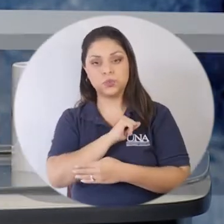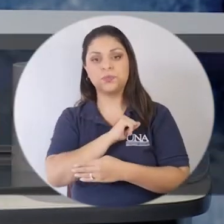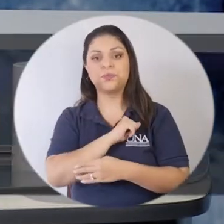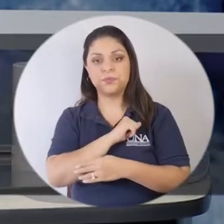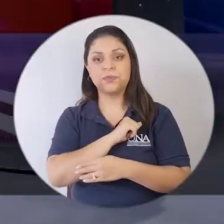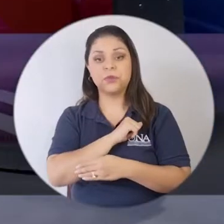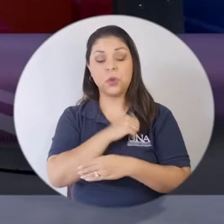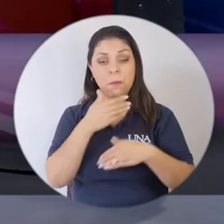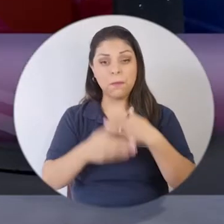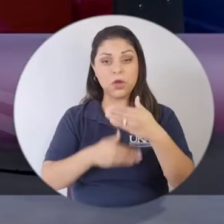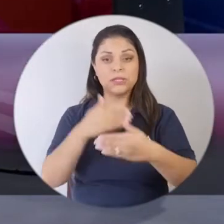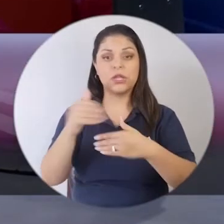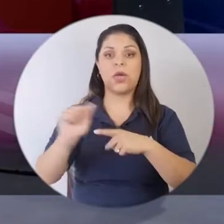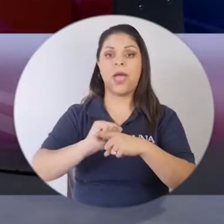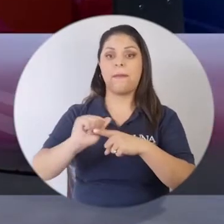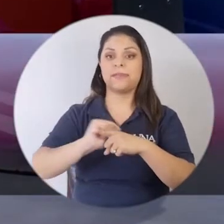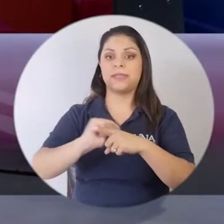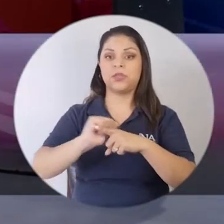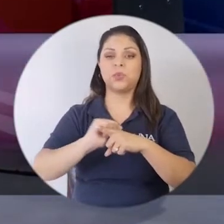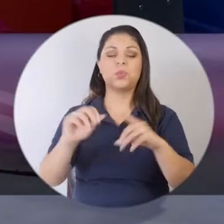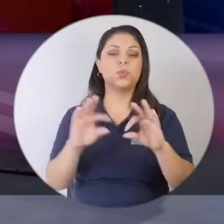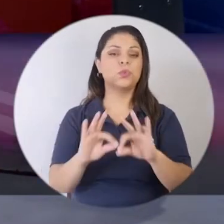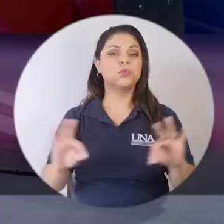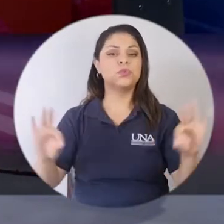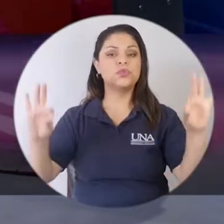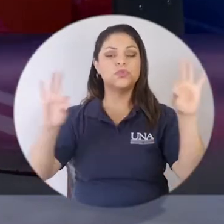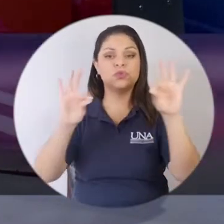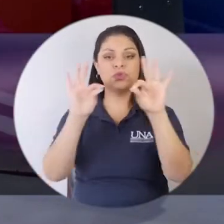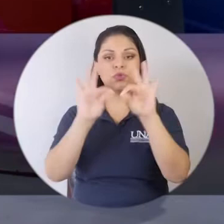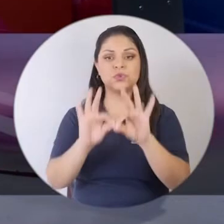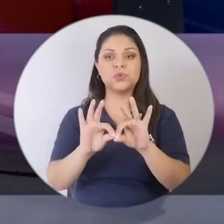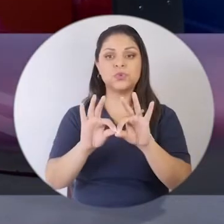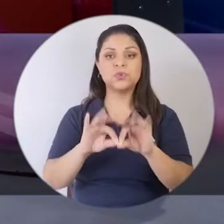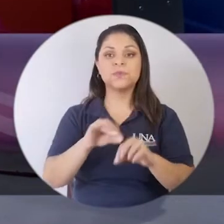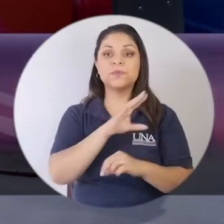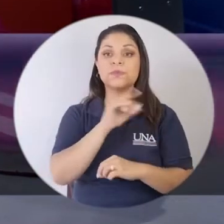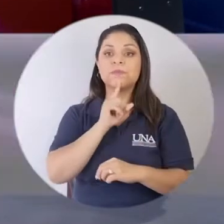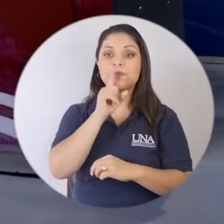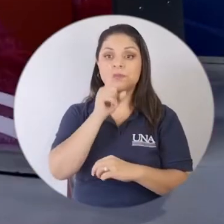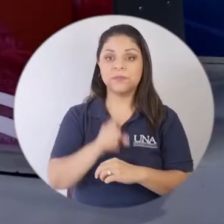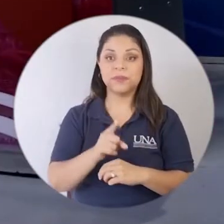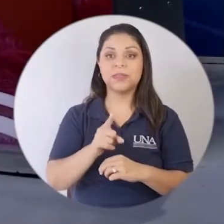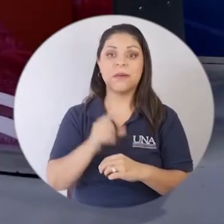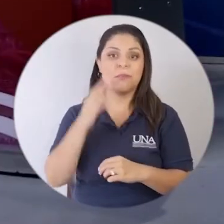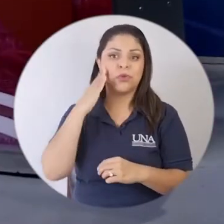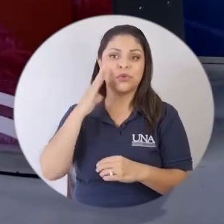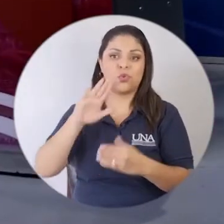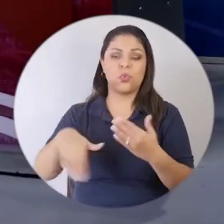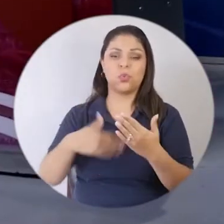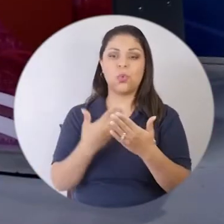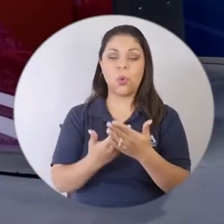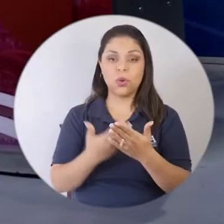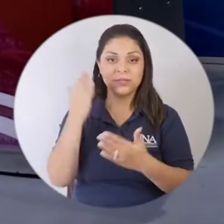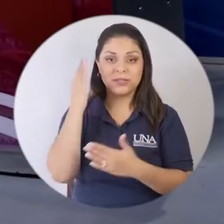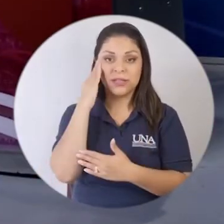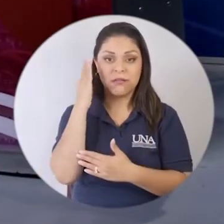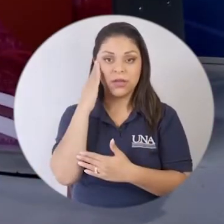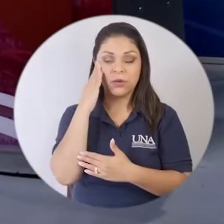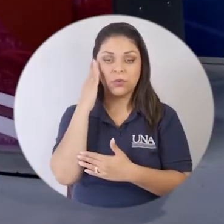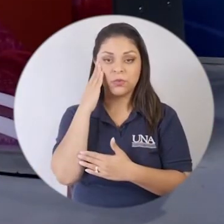de capacitación es fundamental, ¿verdad? Donde el docente también desee, porque no todo tiene que saberlo,